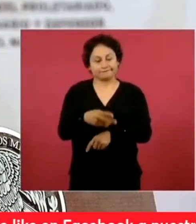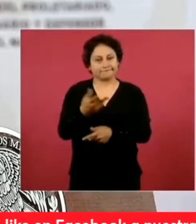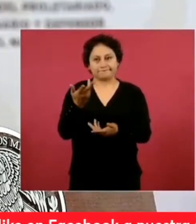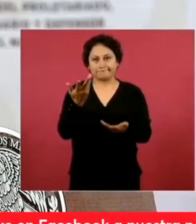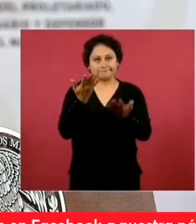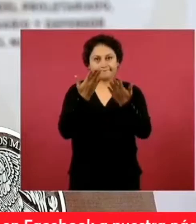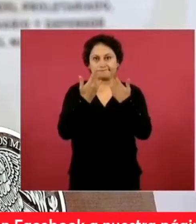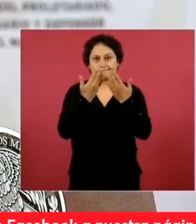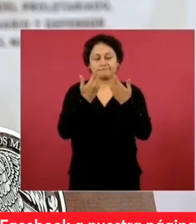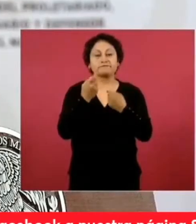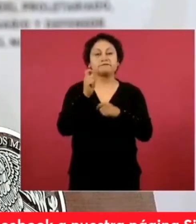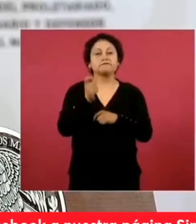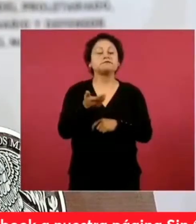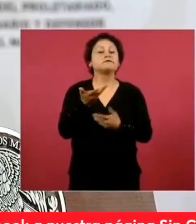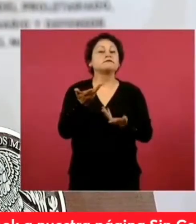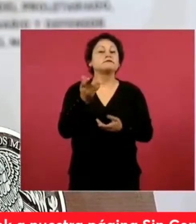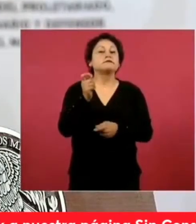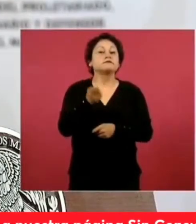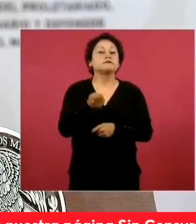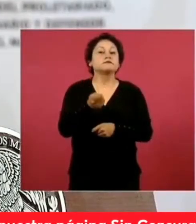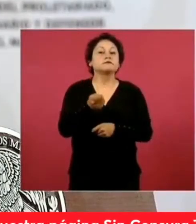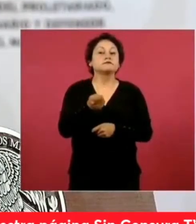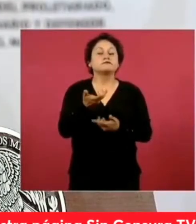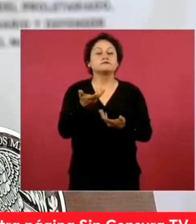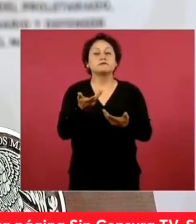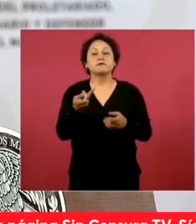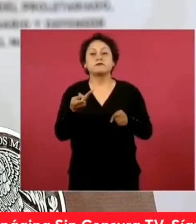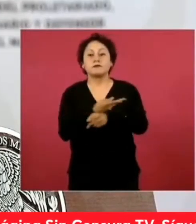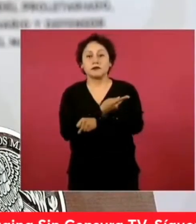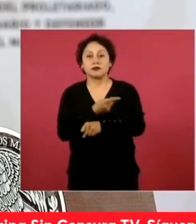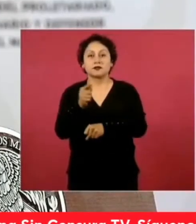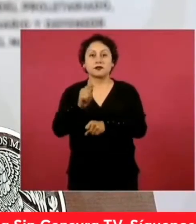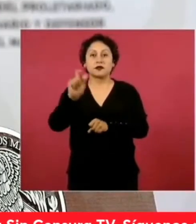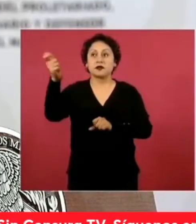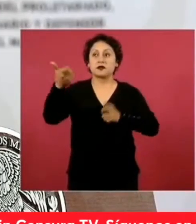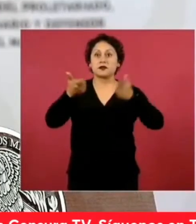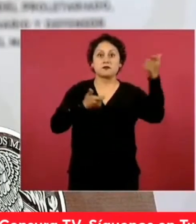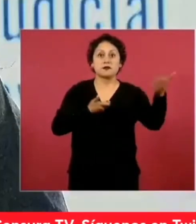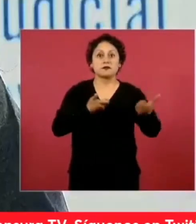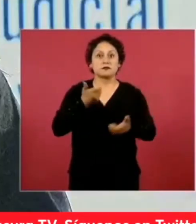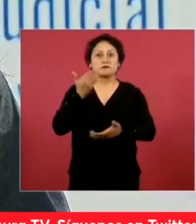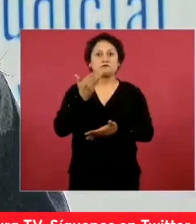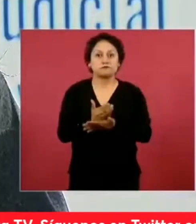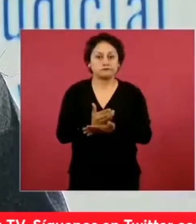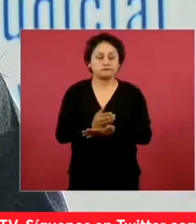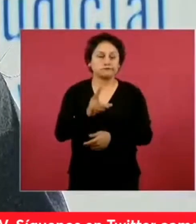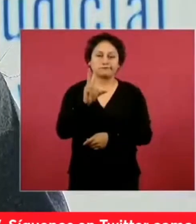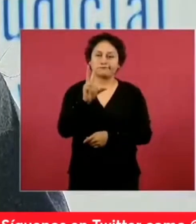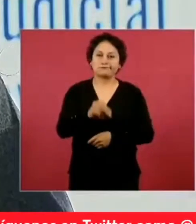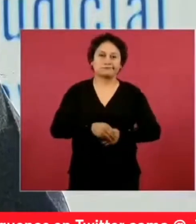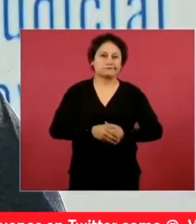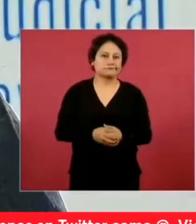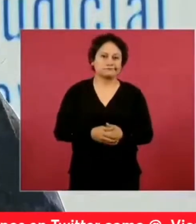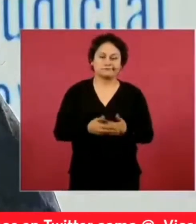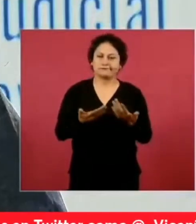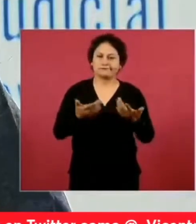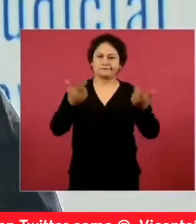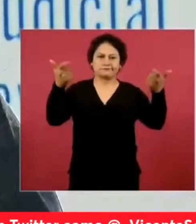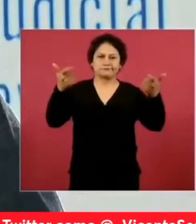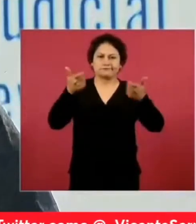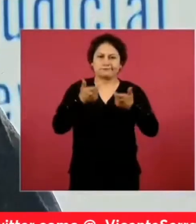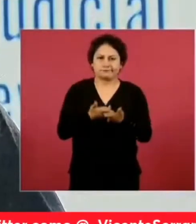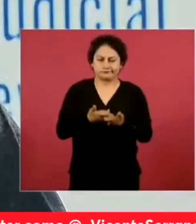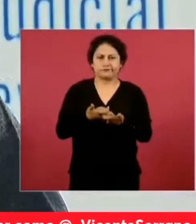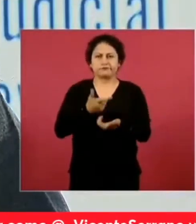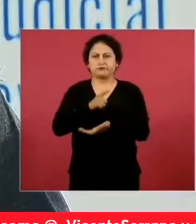Poder Judicial se inhiban o se pausen las inversiones. Pausa, inversión, reforma